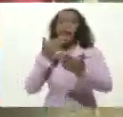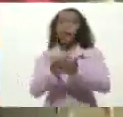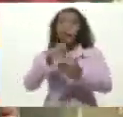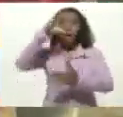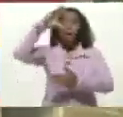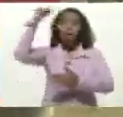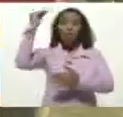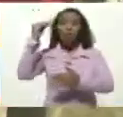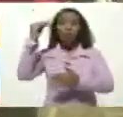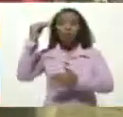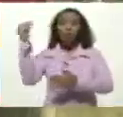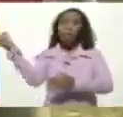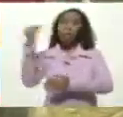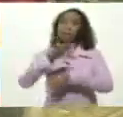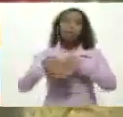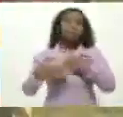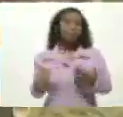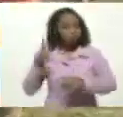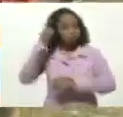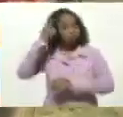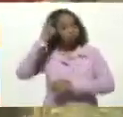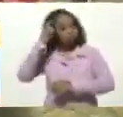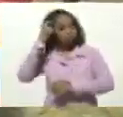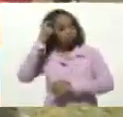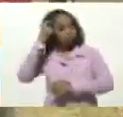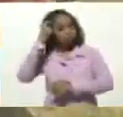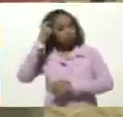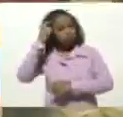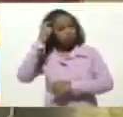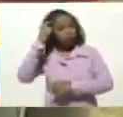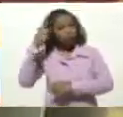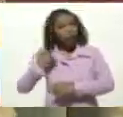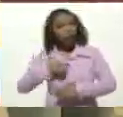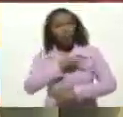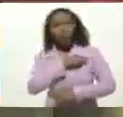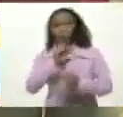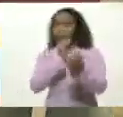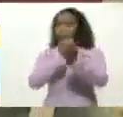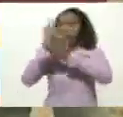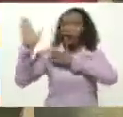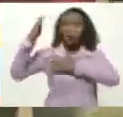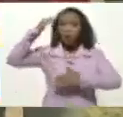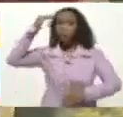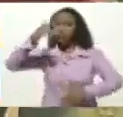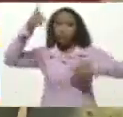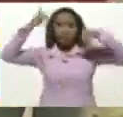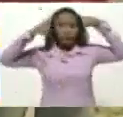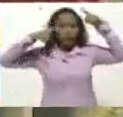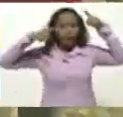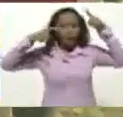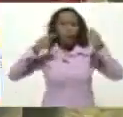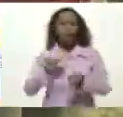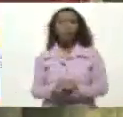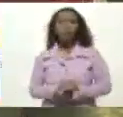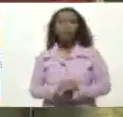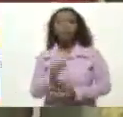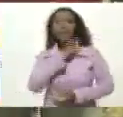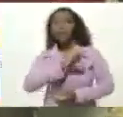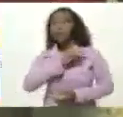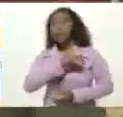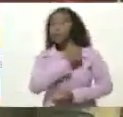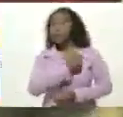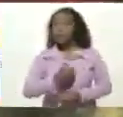Dios, más que todo, recordando a nuestro eterno comandante Hugo Chávez Frías. Señor